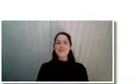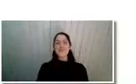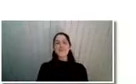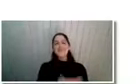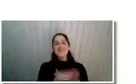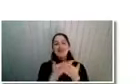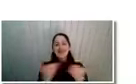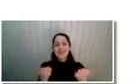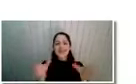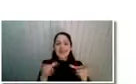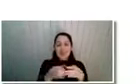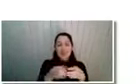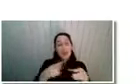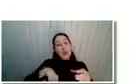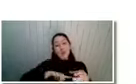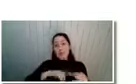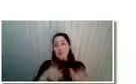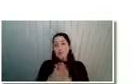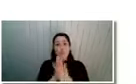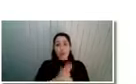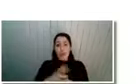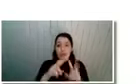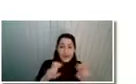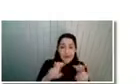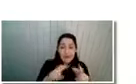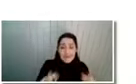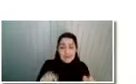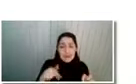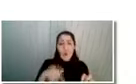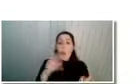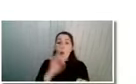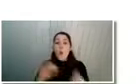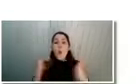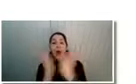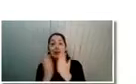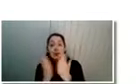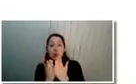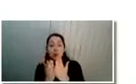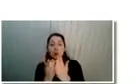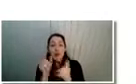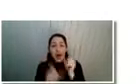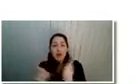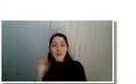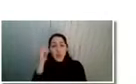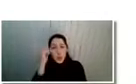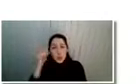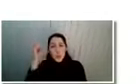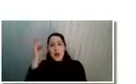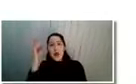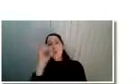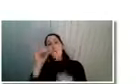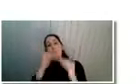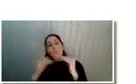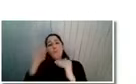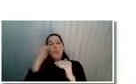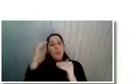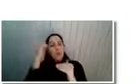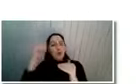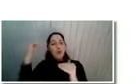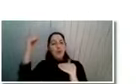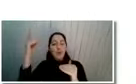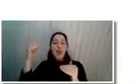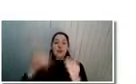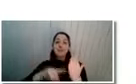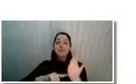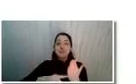éramos investigadores o estudiantes de doctorado o postdoc, o tecnólogos médicos en el caso